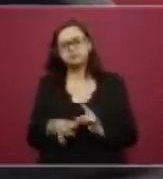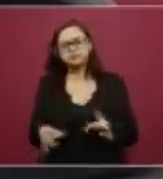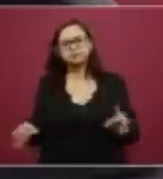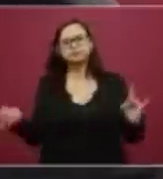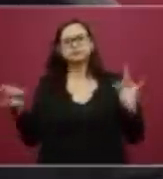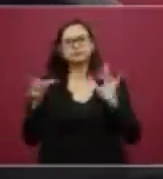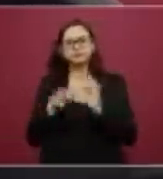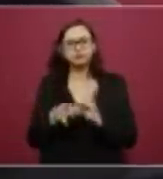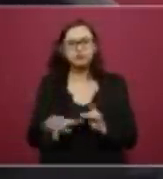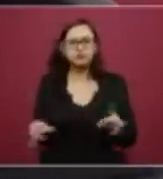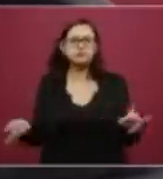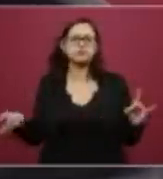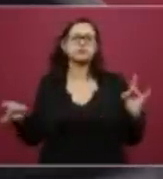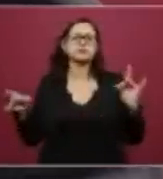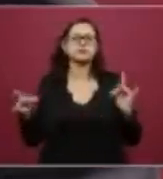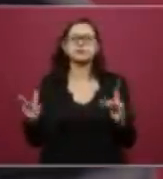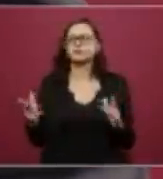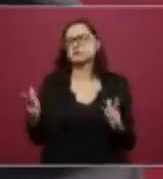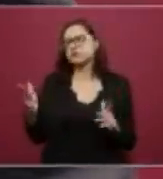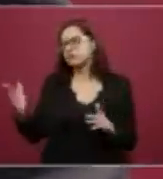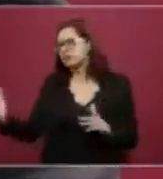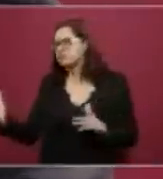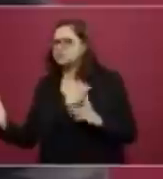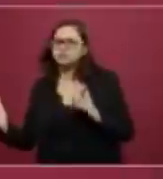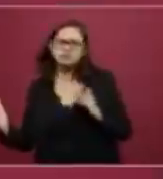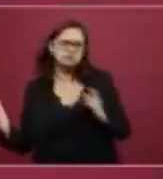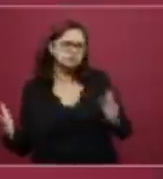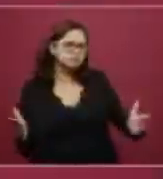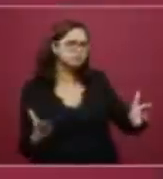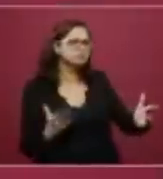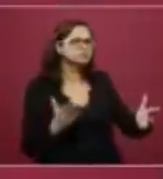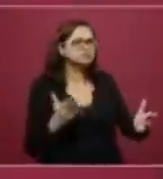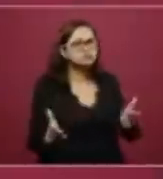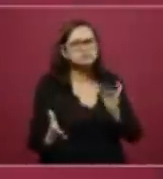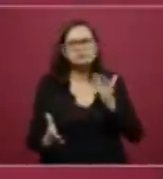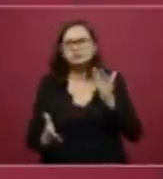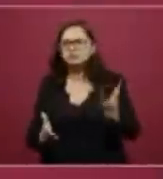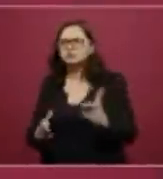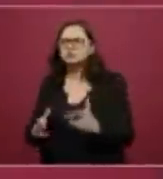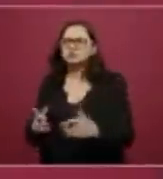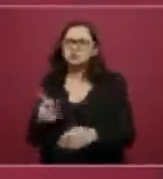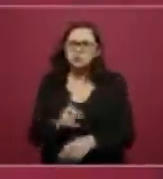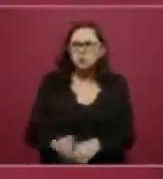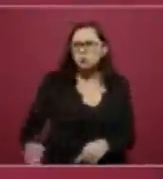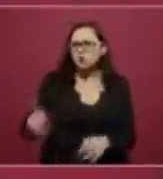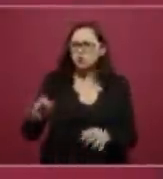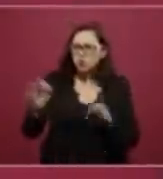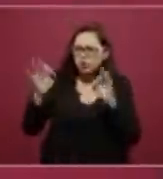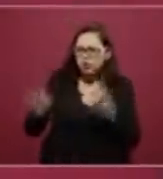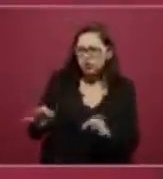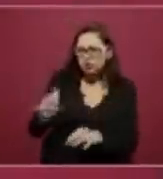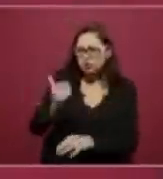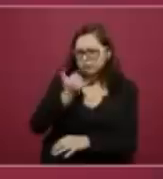ofrecer disculpas por agravios, por abusos a los pueblos originarios,